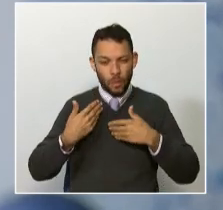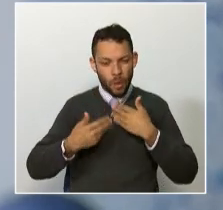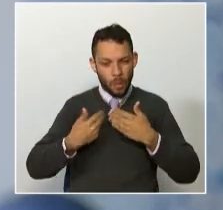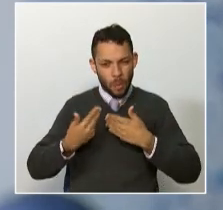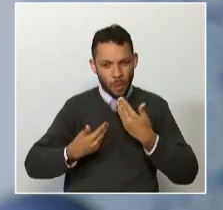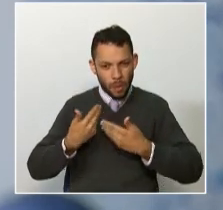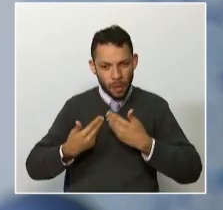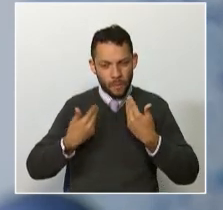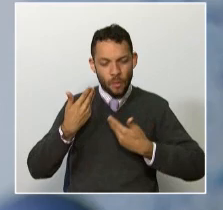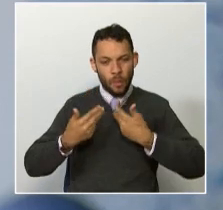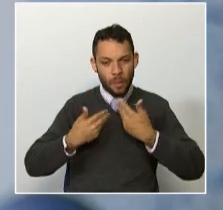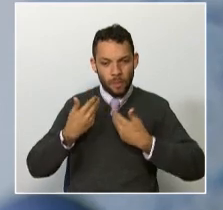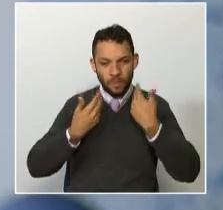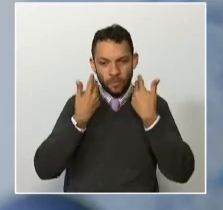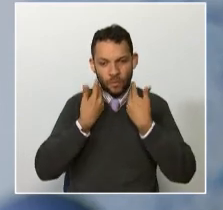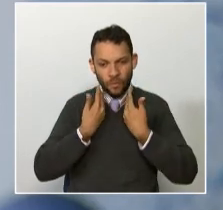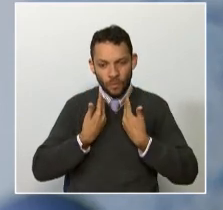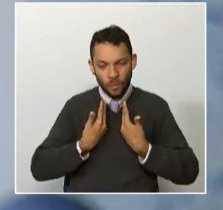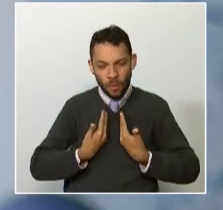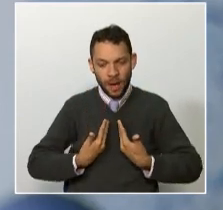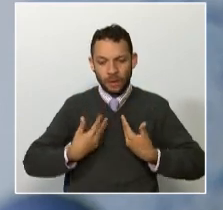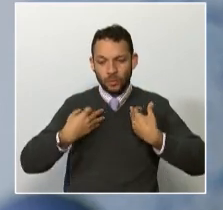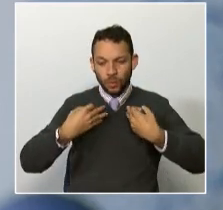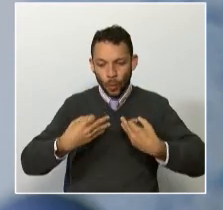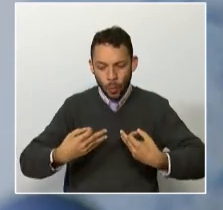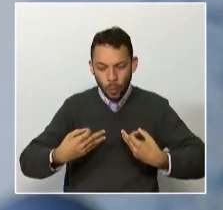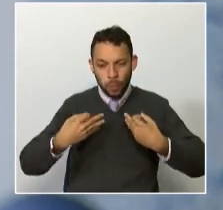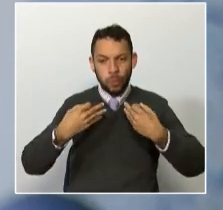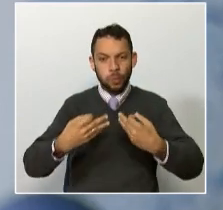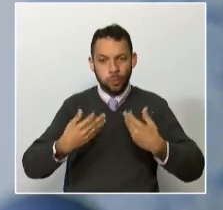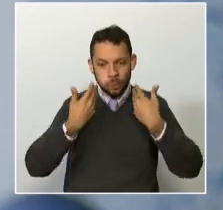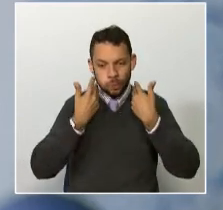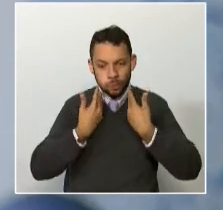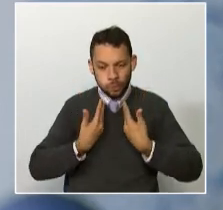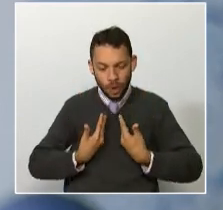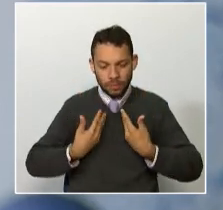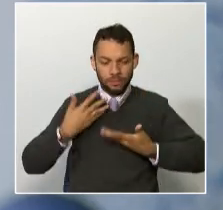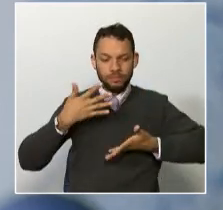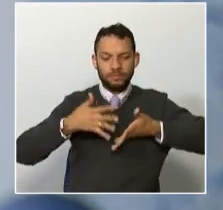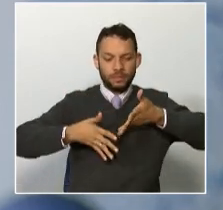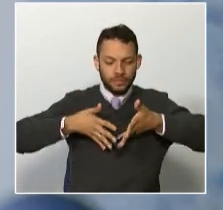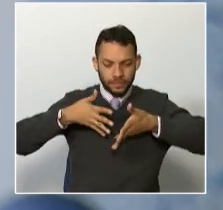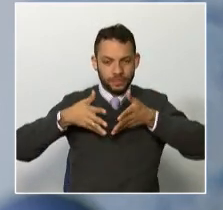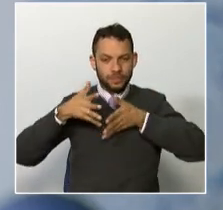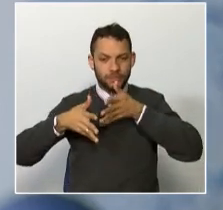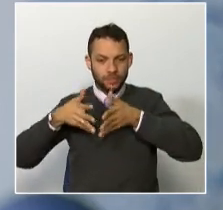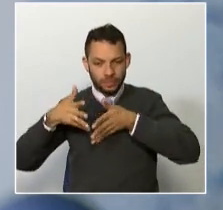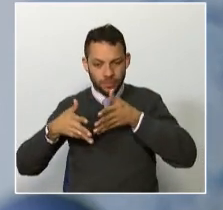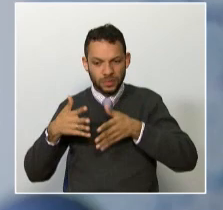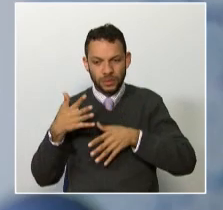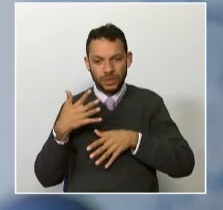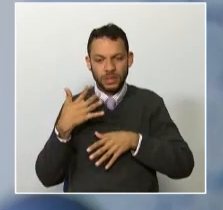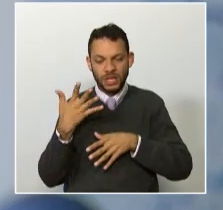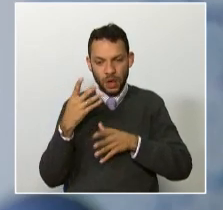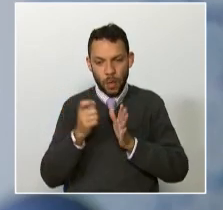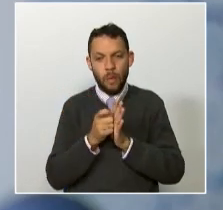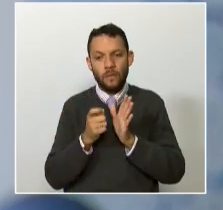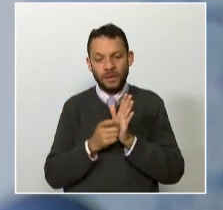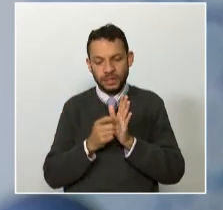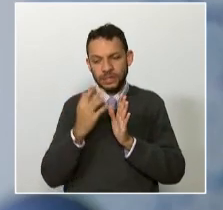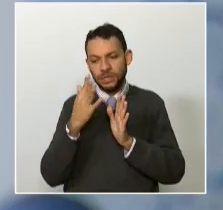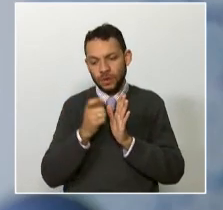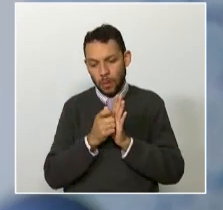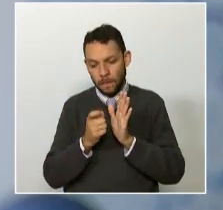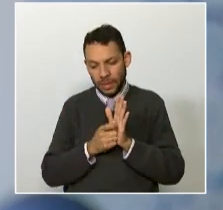profundo pero lento. En cada parte de donde vamos a masajear lo vamos a hacer durante 5 veces, vamos a